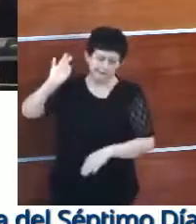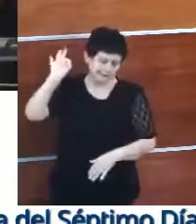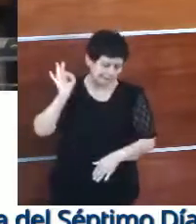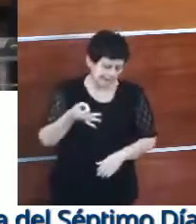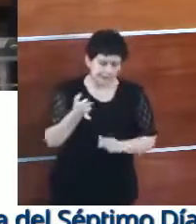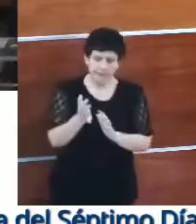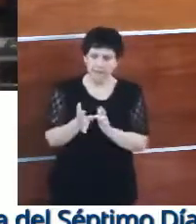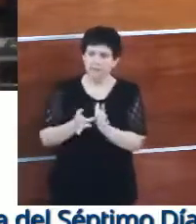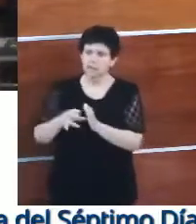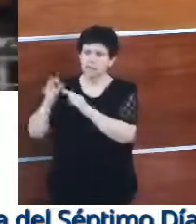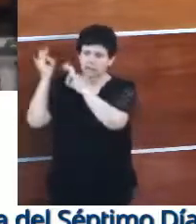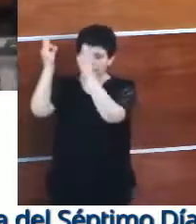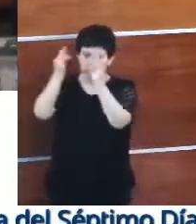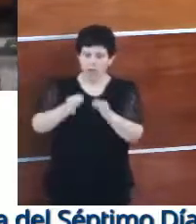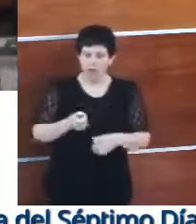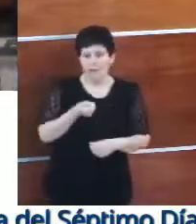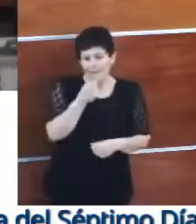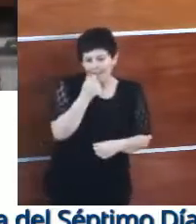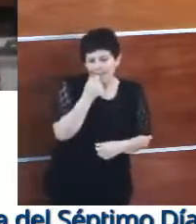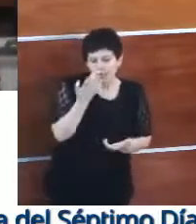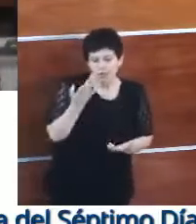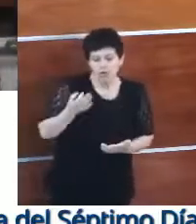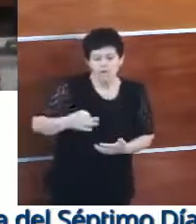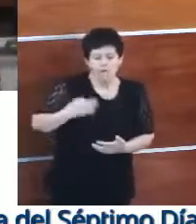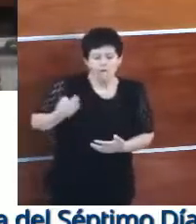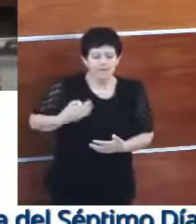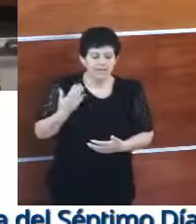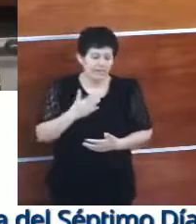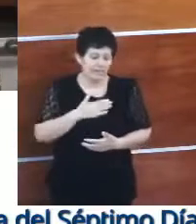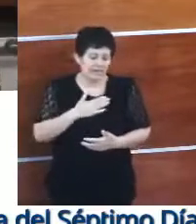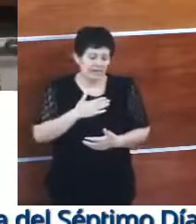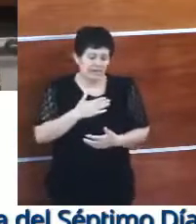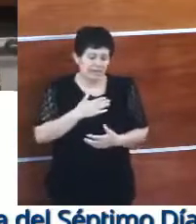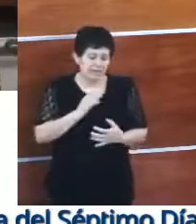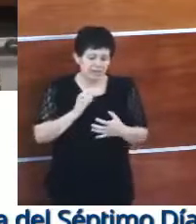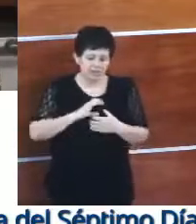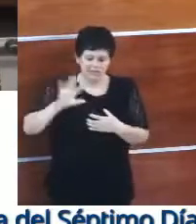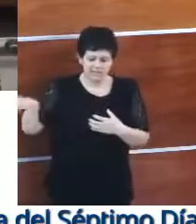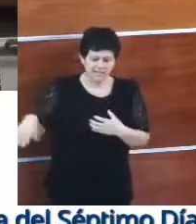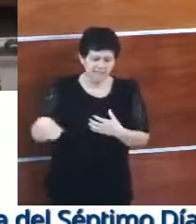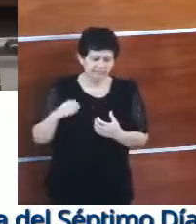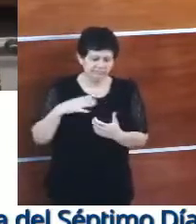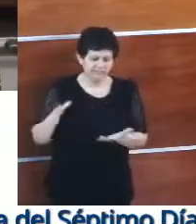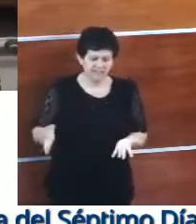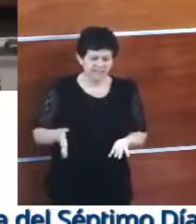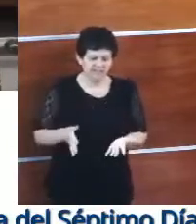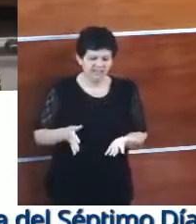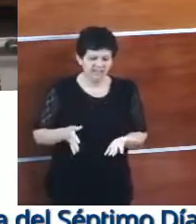¿qué debo dejar en mi vida? ¿Estás pensando?